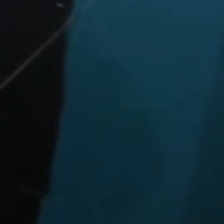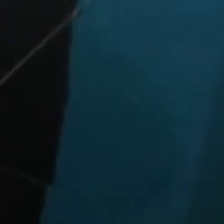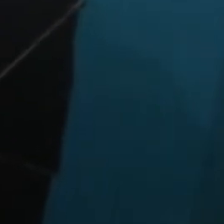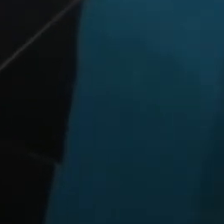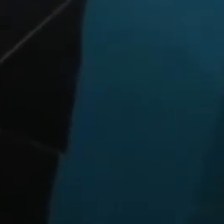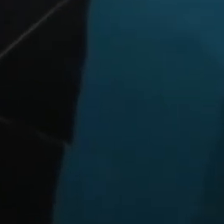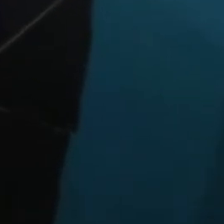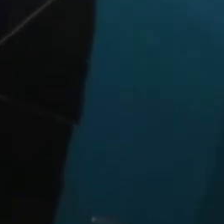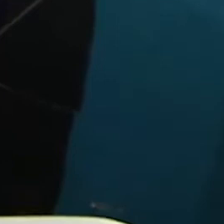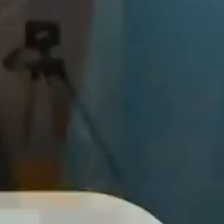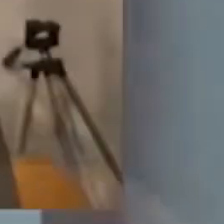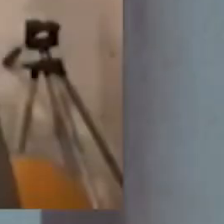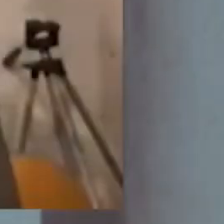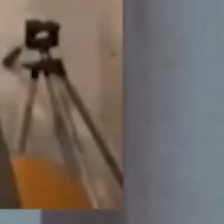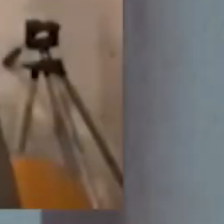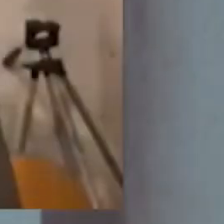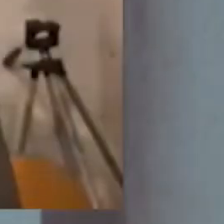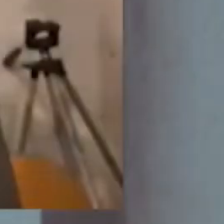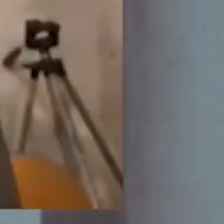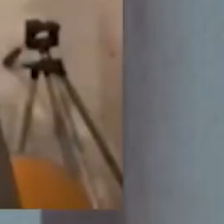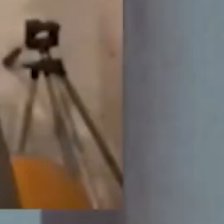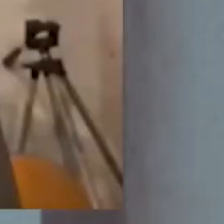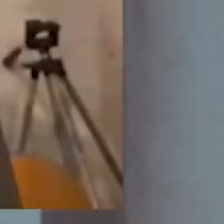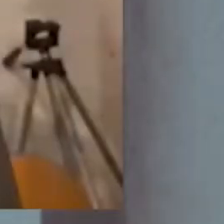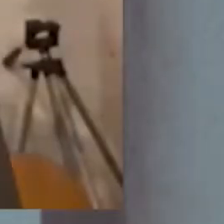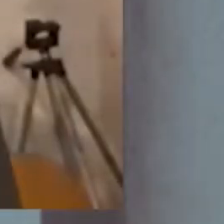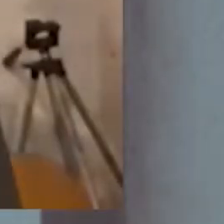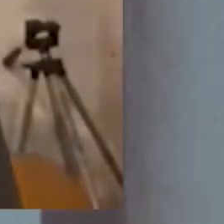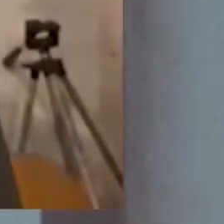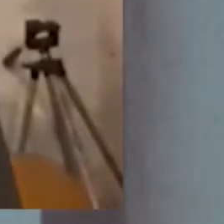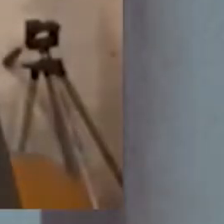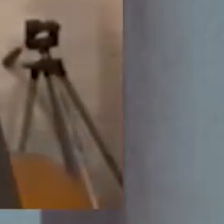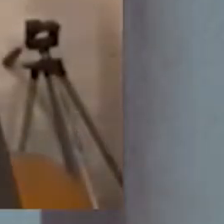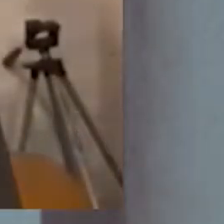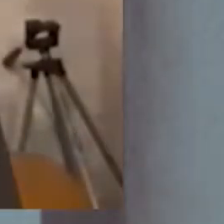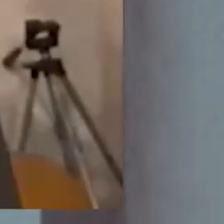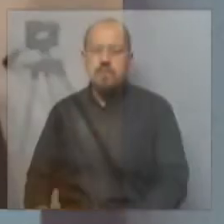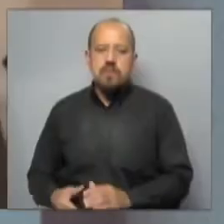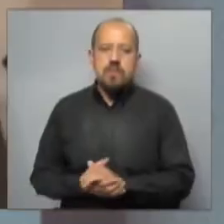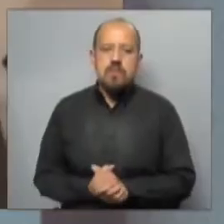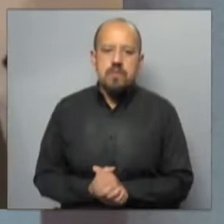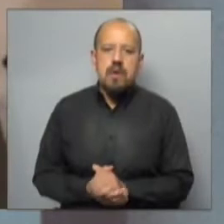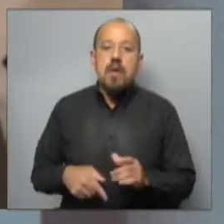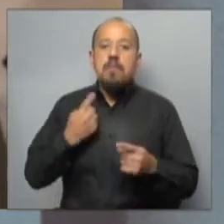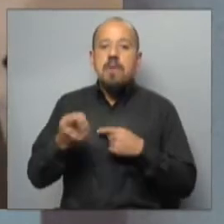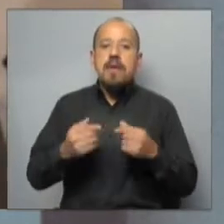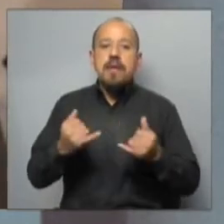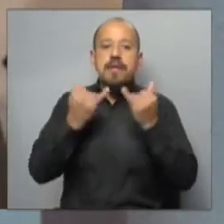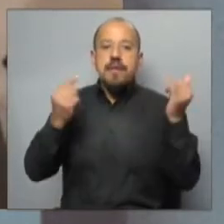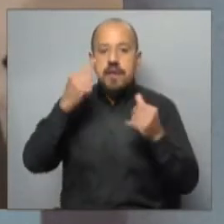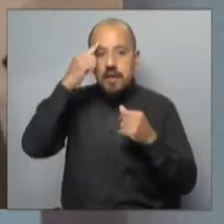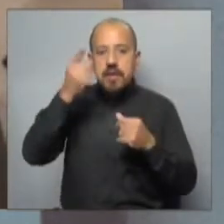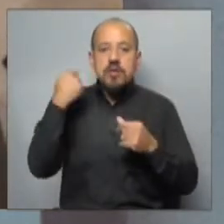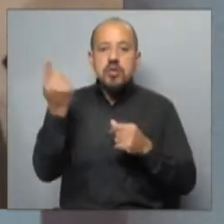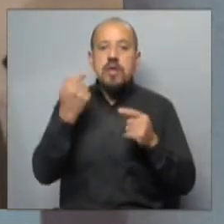cómo están las aulas fabián marchisio y mañana 2 de abril es el día internacional de concientización del